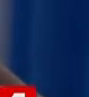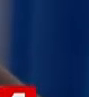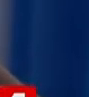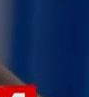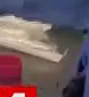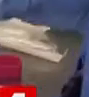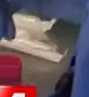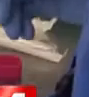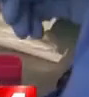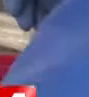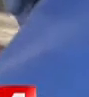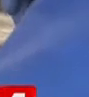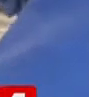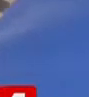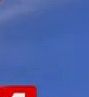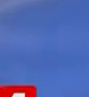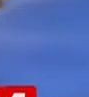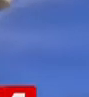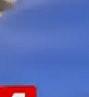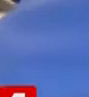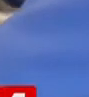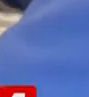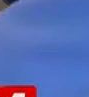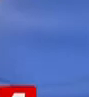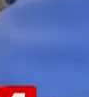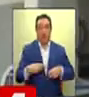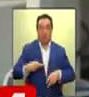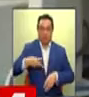lote, todo el personal de salud a nivel nacional